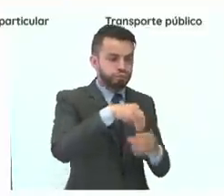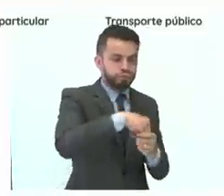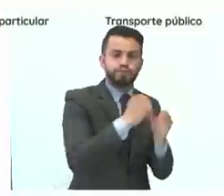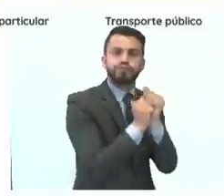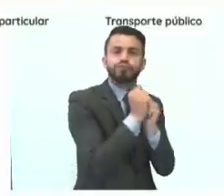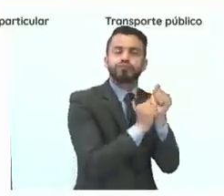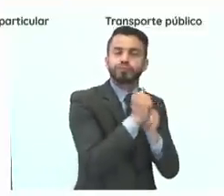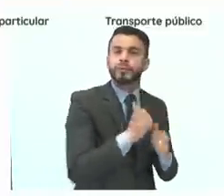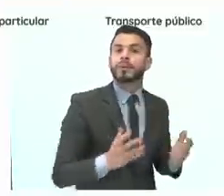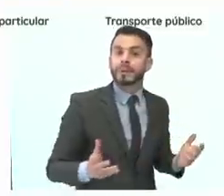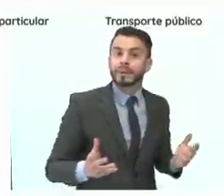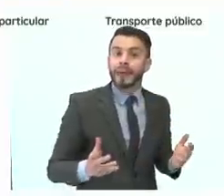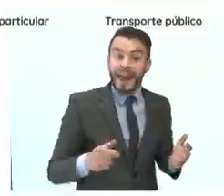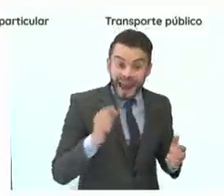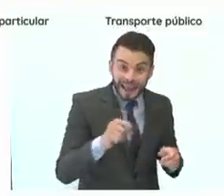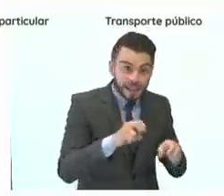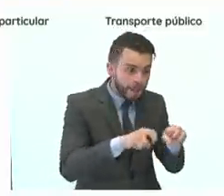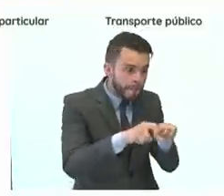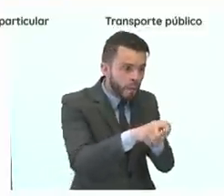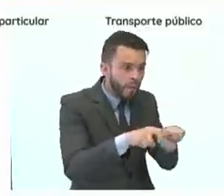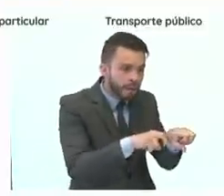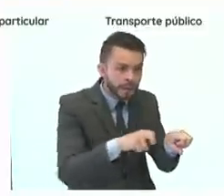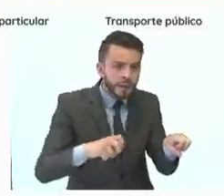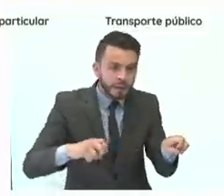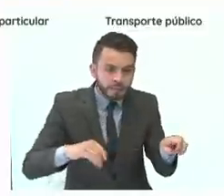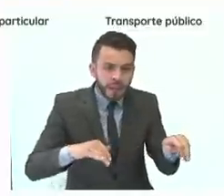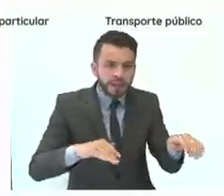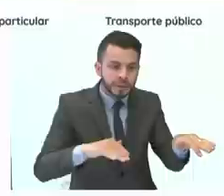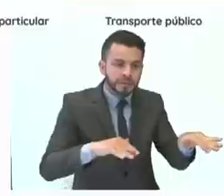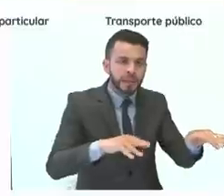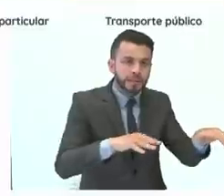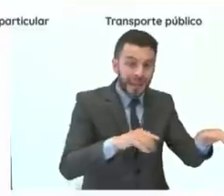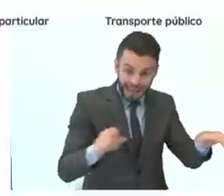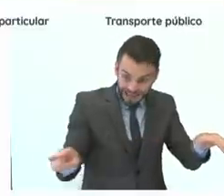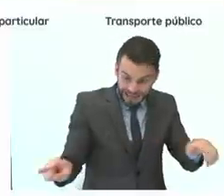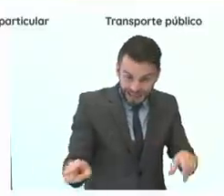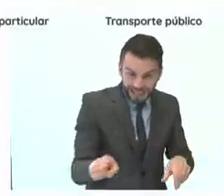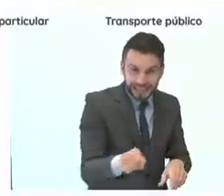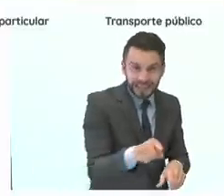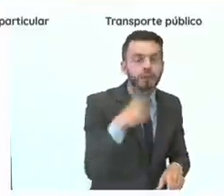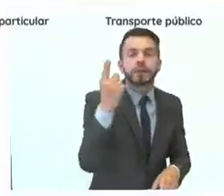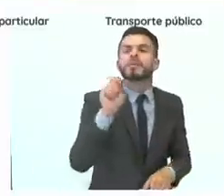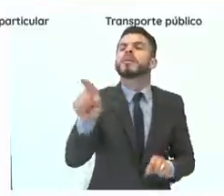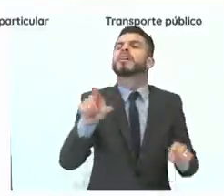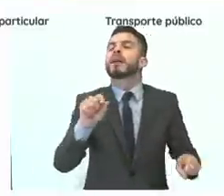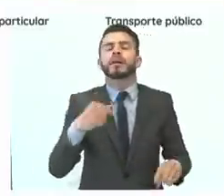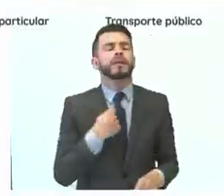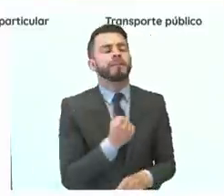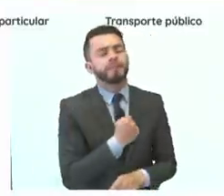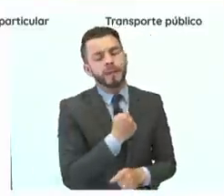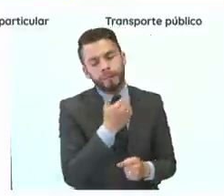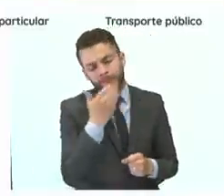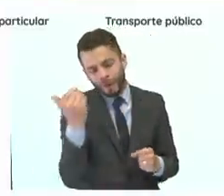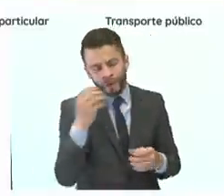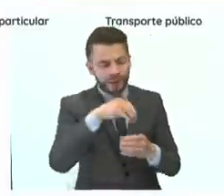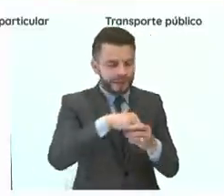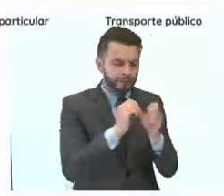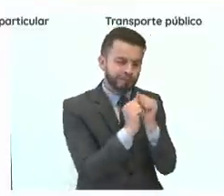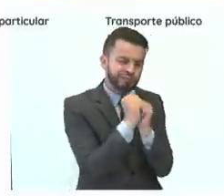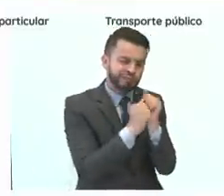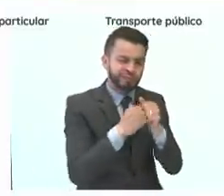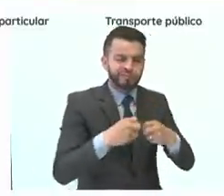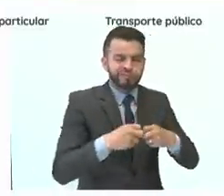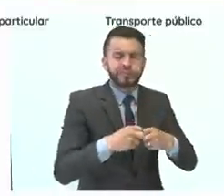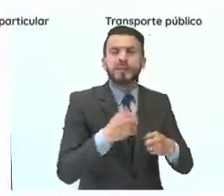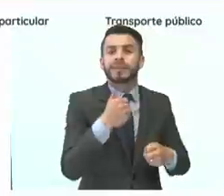medios de movilidad que más se destacan como medios de movilidad deseados sobre el corredor. Ciclorruta y buses